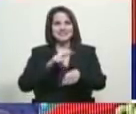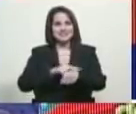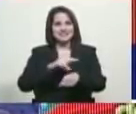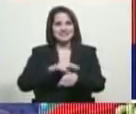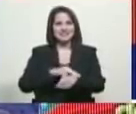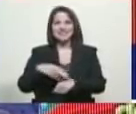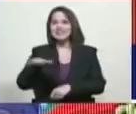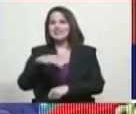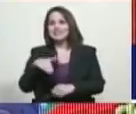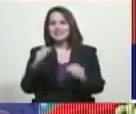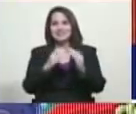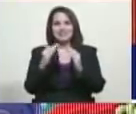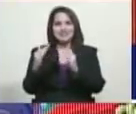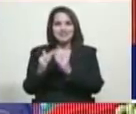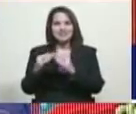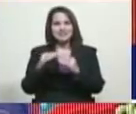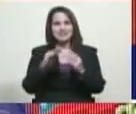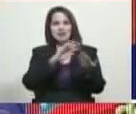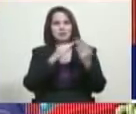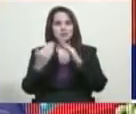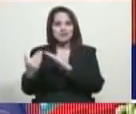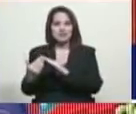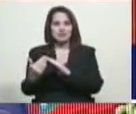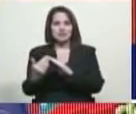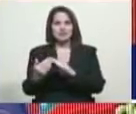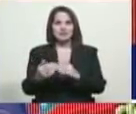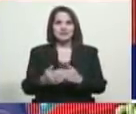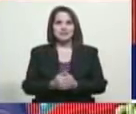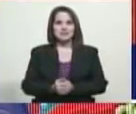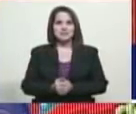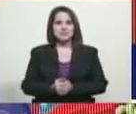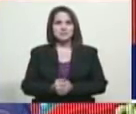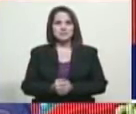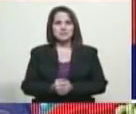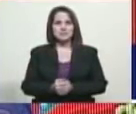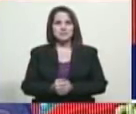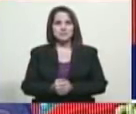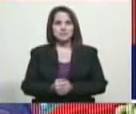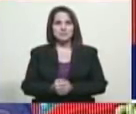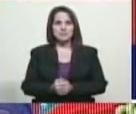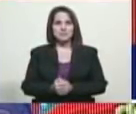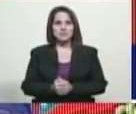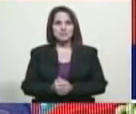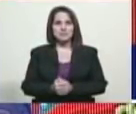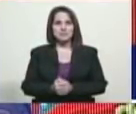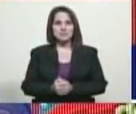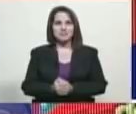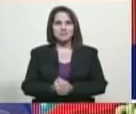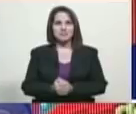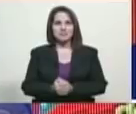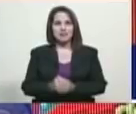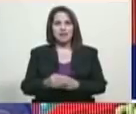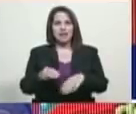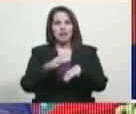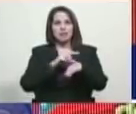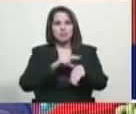casa, a la comunidad, a nuestro pueblo, el médico de familia, la medicina